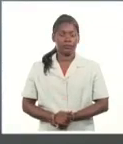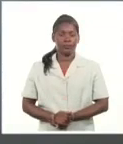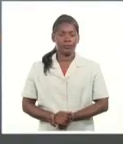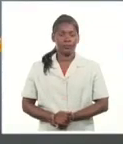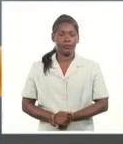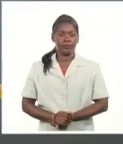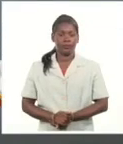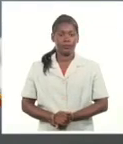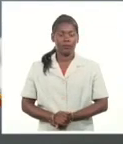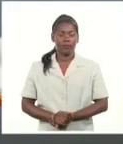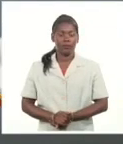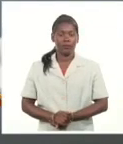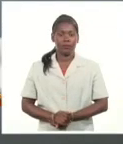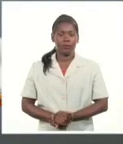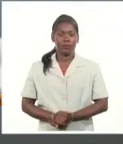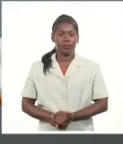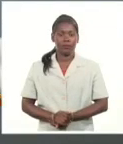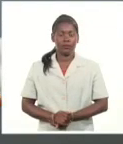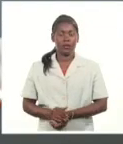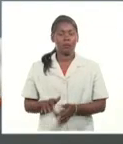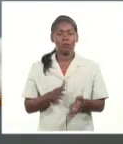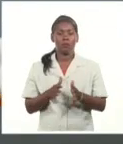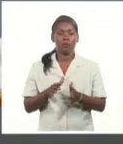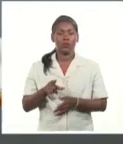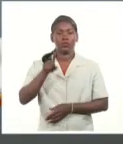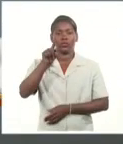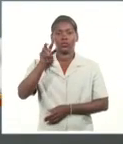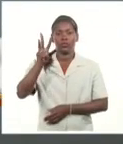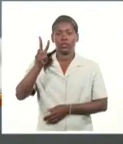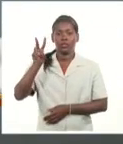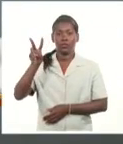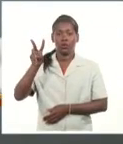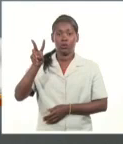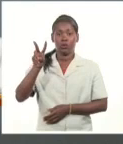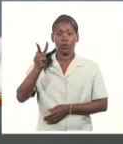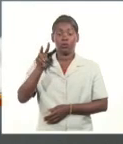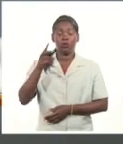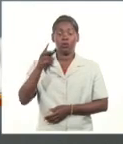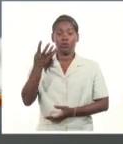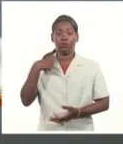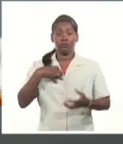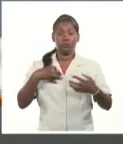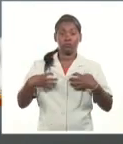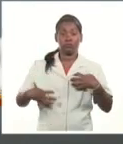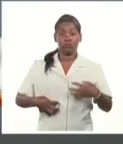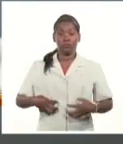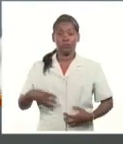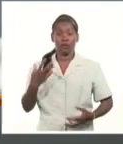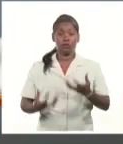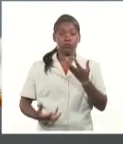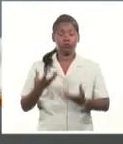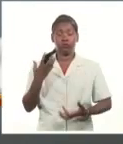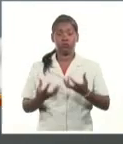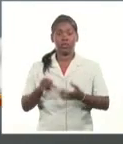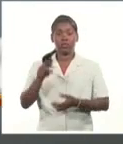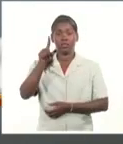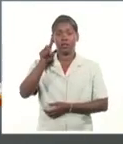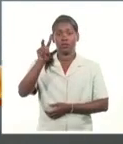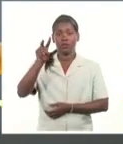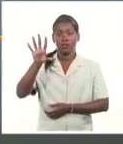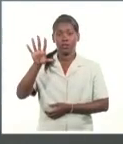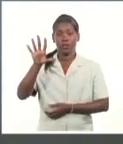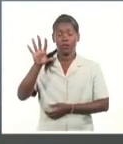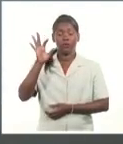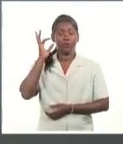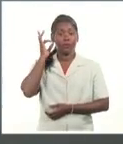En estos momentos se han atendido un total de 132 lesionados, 125 del sexo masculino, 7 del